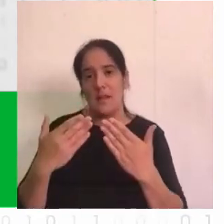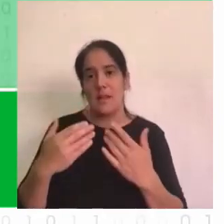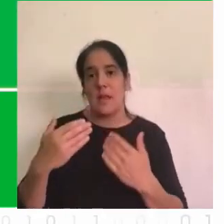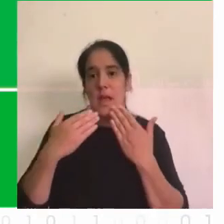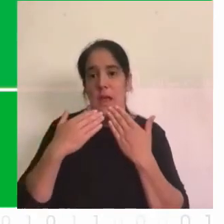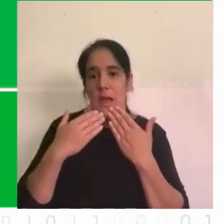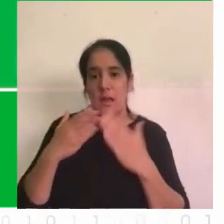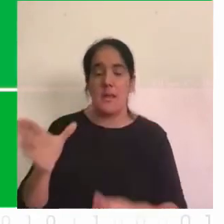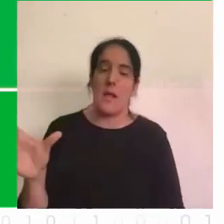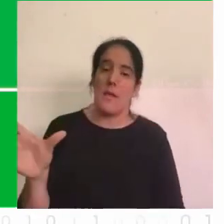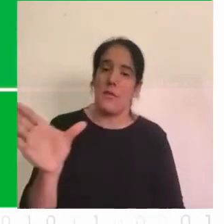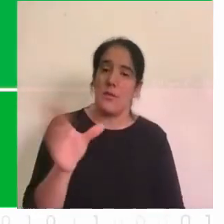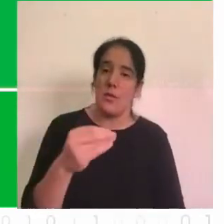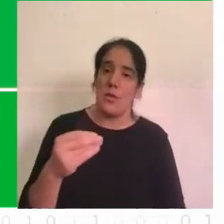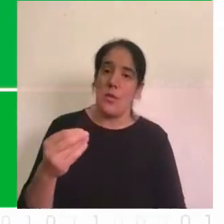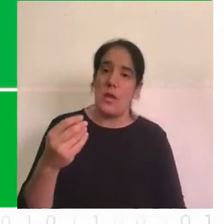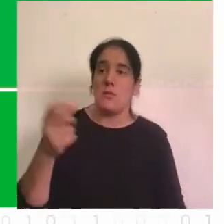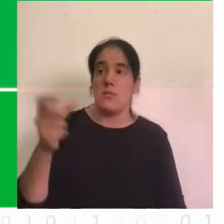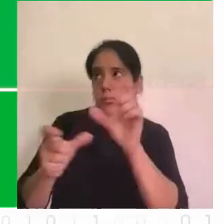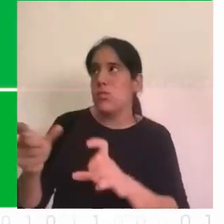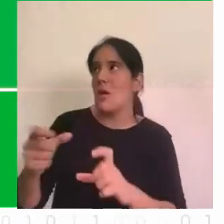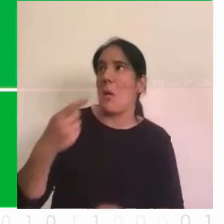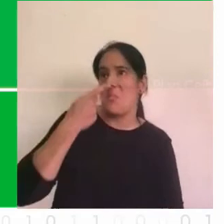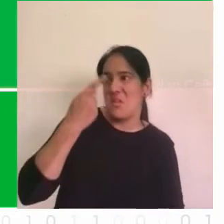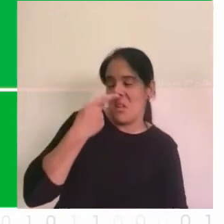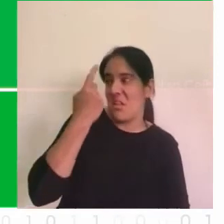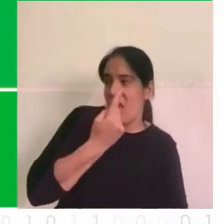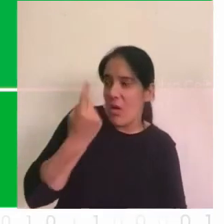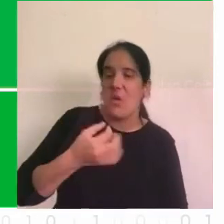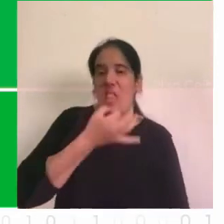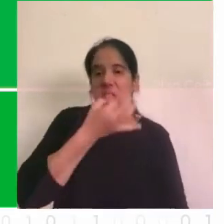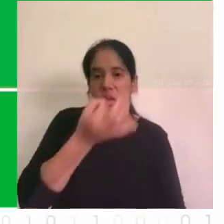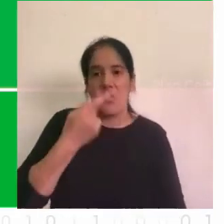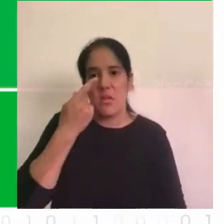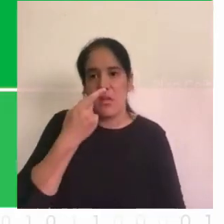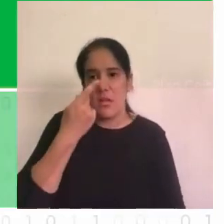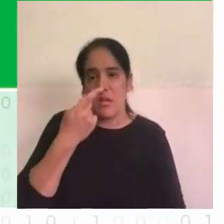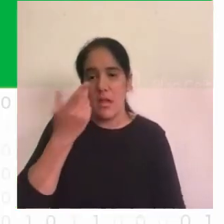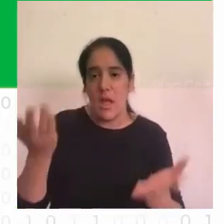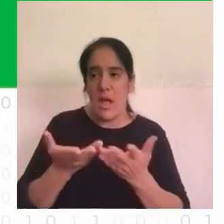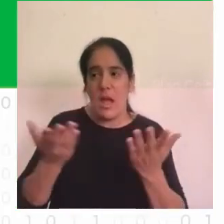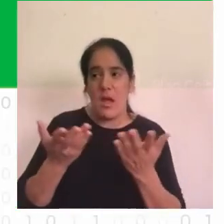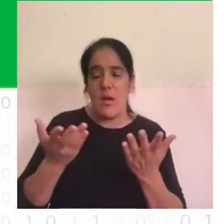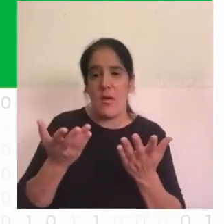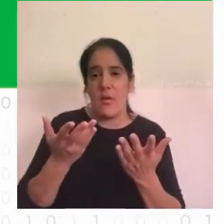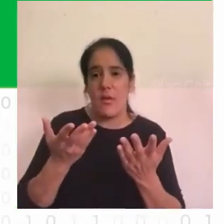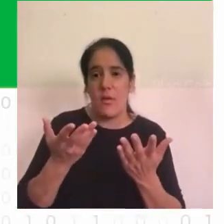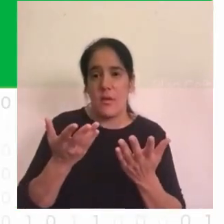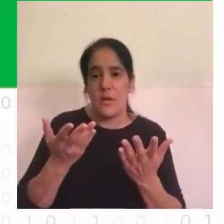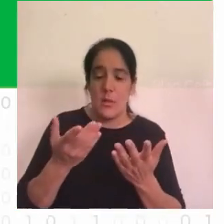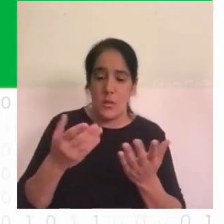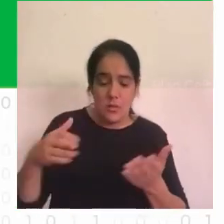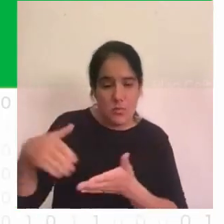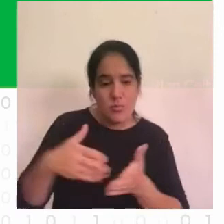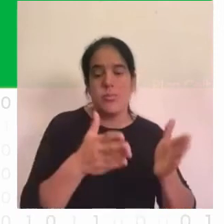que mostraron cosas súper interesantes. Ahora nos vamos a mover un poco en otra línea de cómo utilizar los datos. Lo que